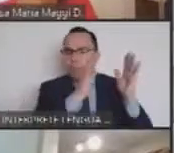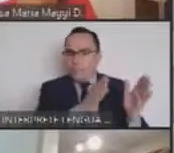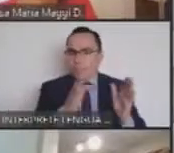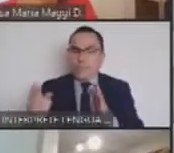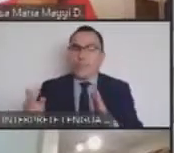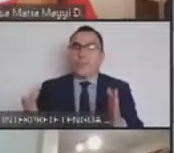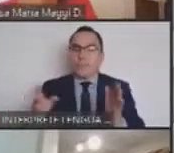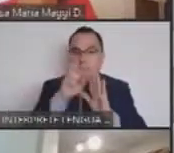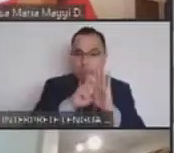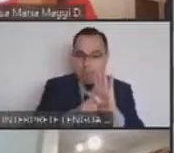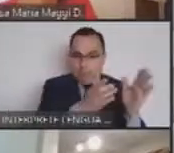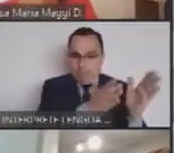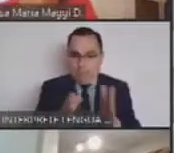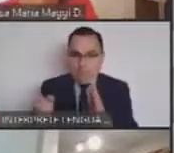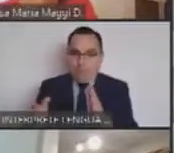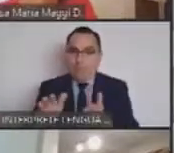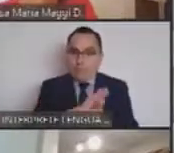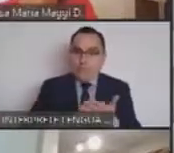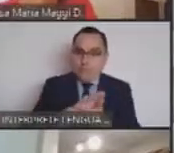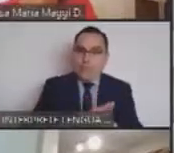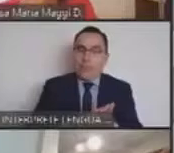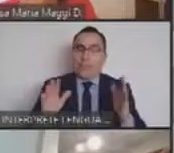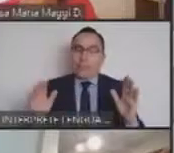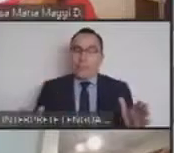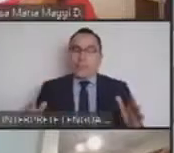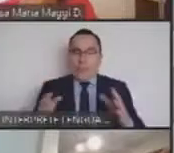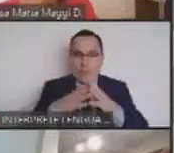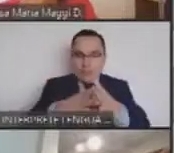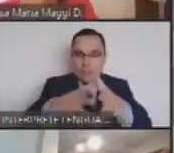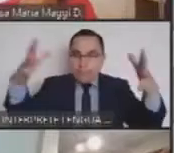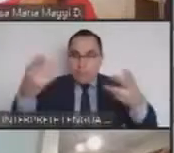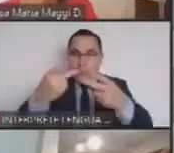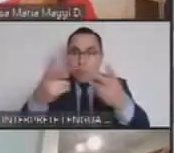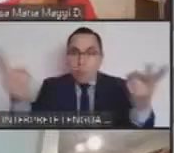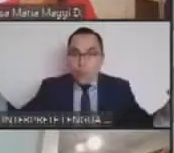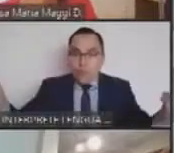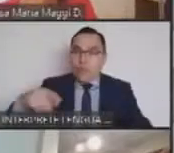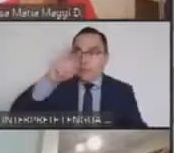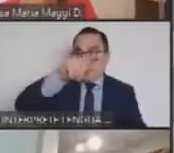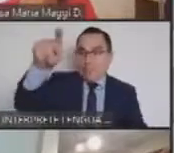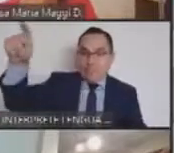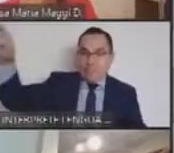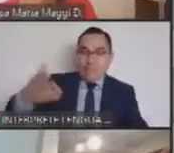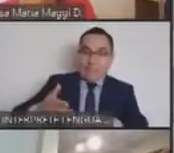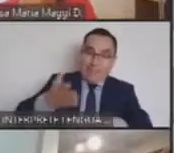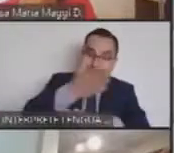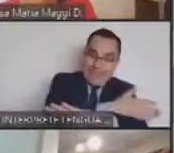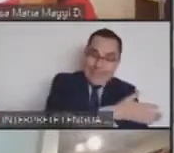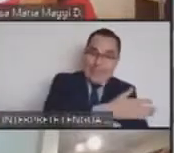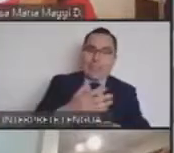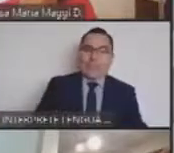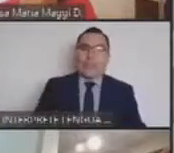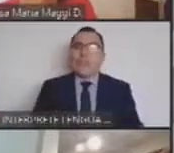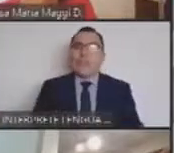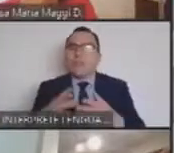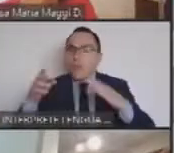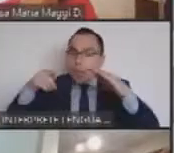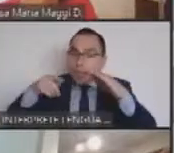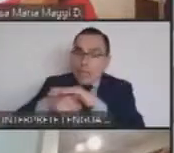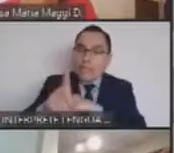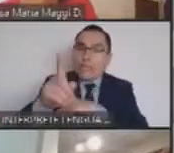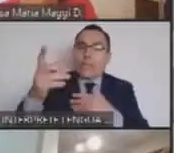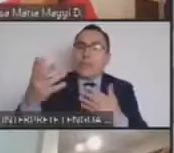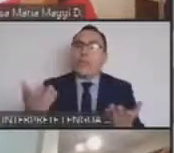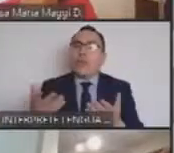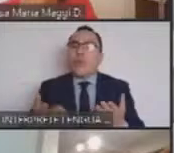proceso, pero también posee una dimensión pública que es previa al proceso, en lo que el acceso se concibe como